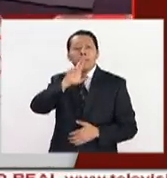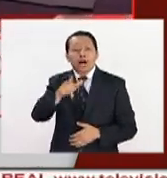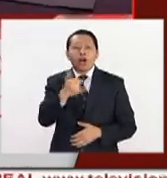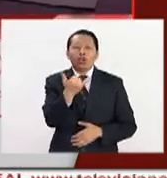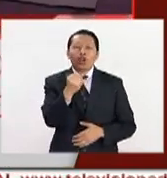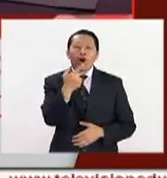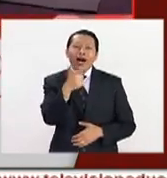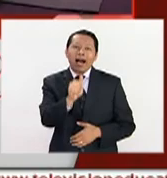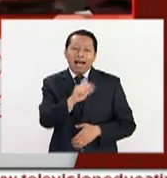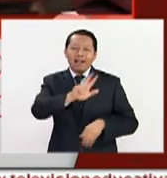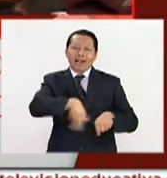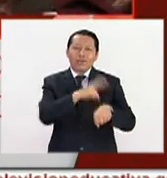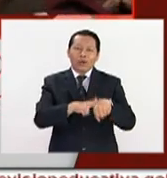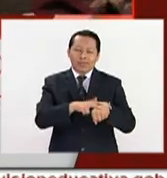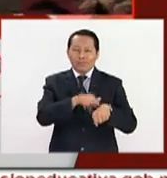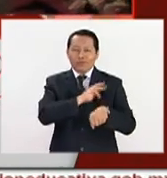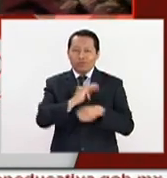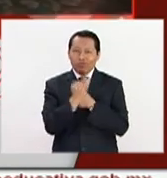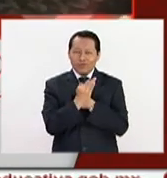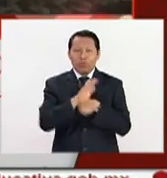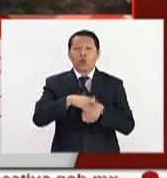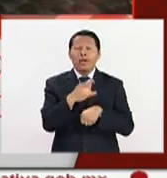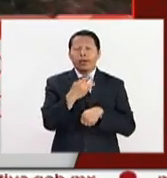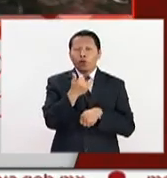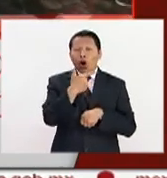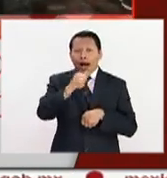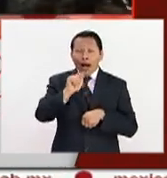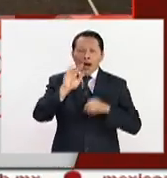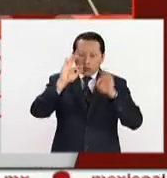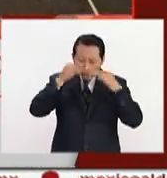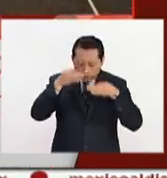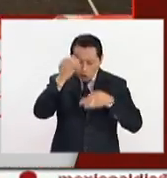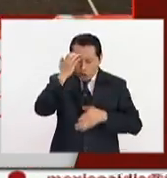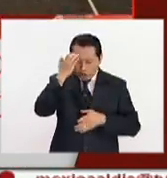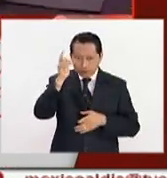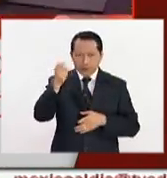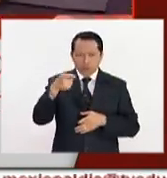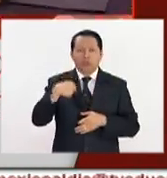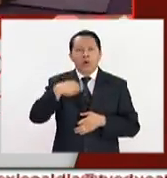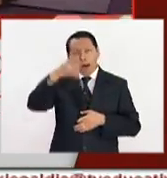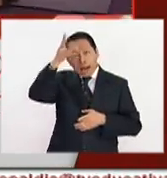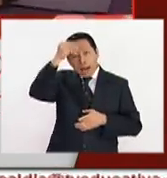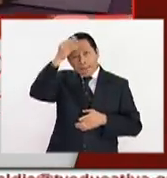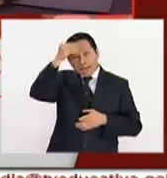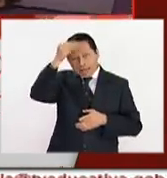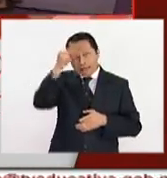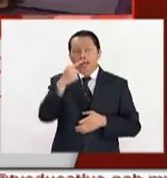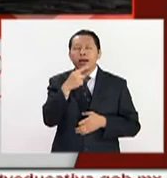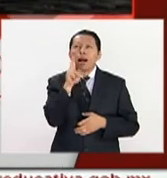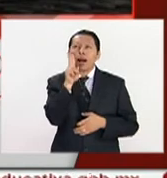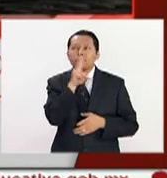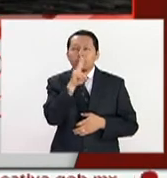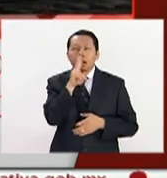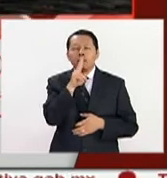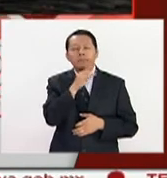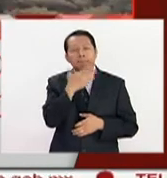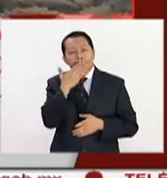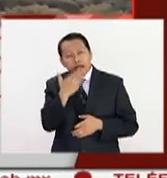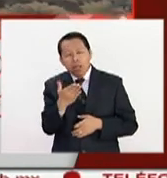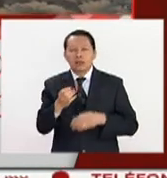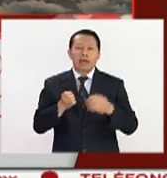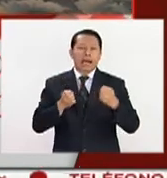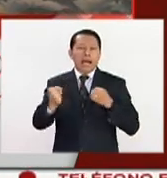de autoconocimiento. O sea, realmente si tú aprendes a respirar, si tú aprendes a hacer ejercicios sencillos para tener